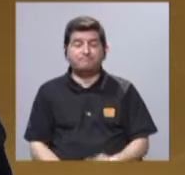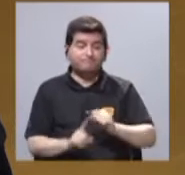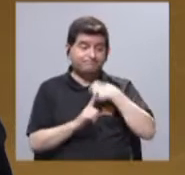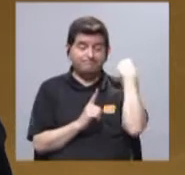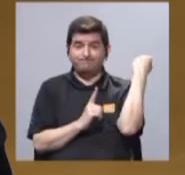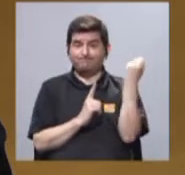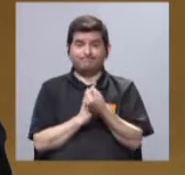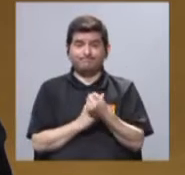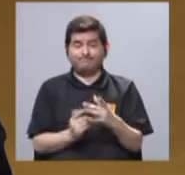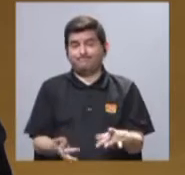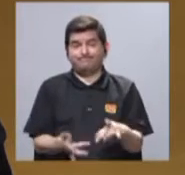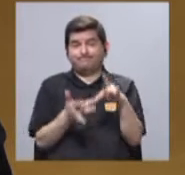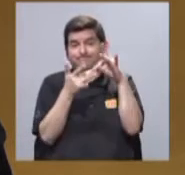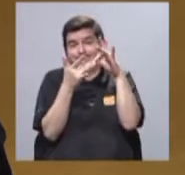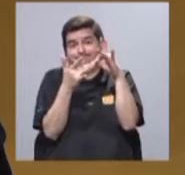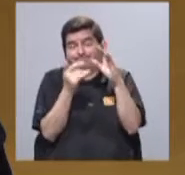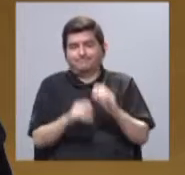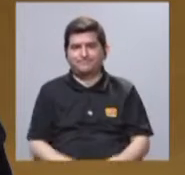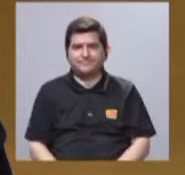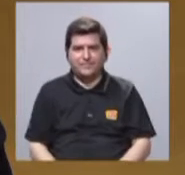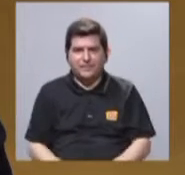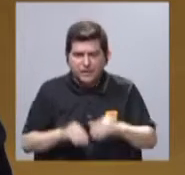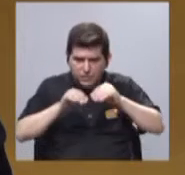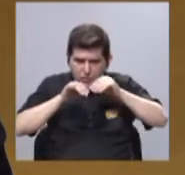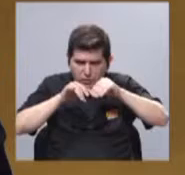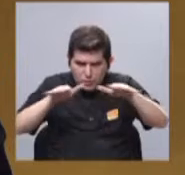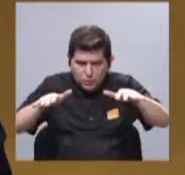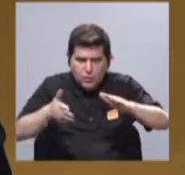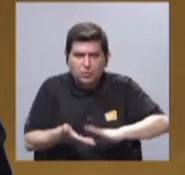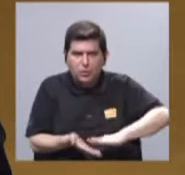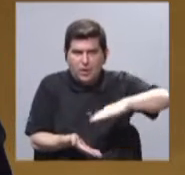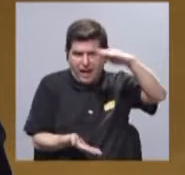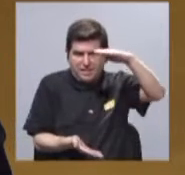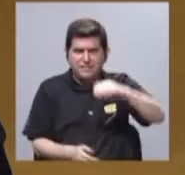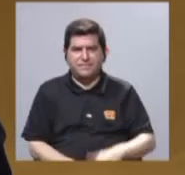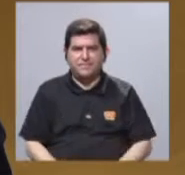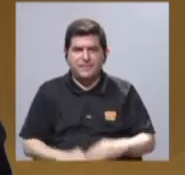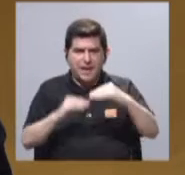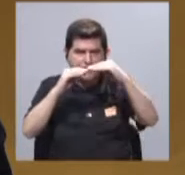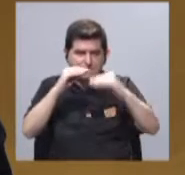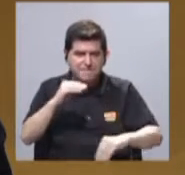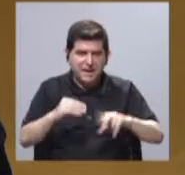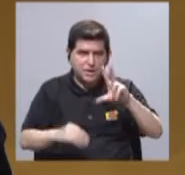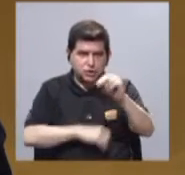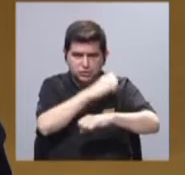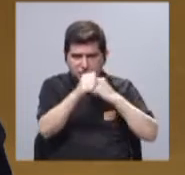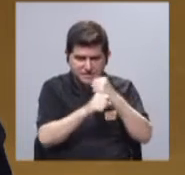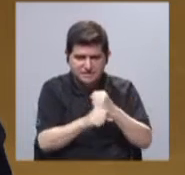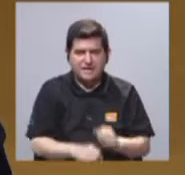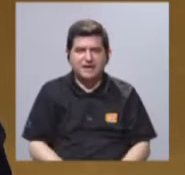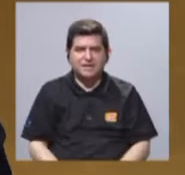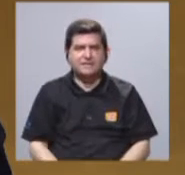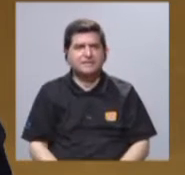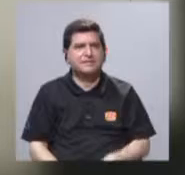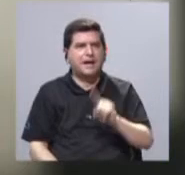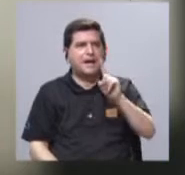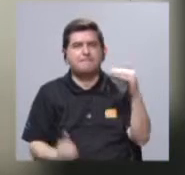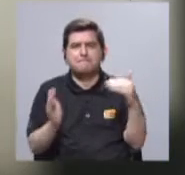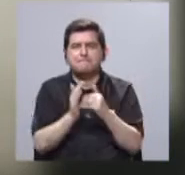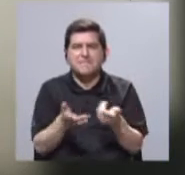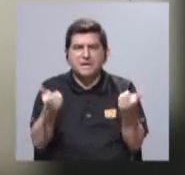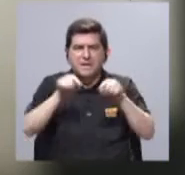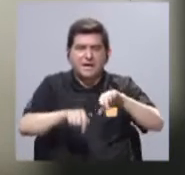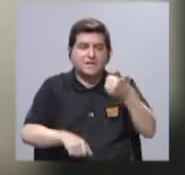es una situación peculiar con una transmisión muy alta en que los menores de 30 por ejemplo están por encima de 1000 casos